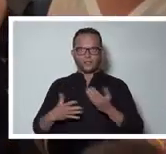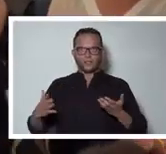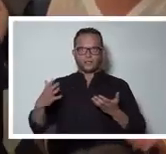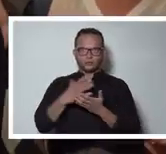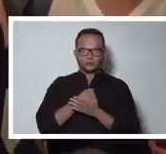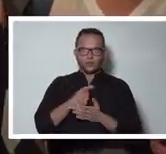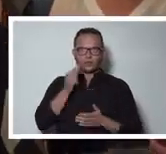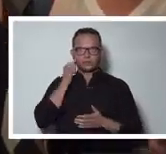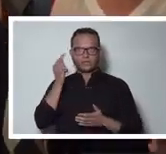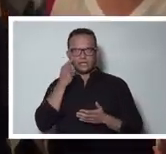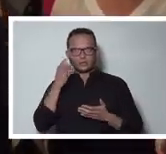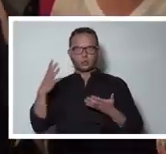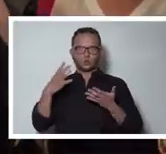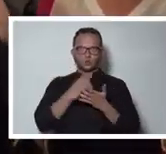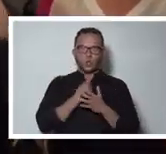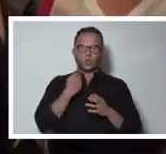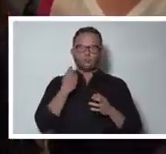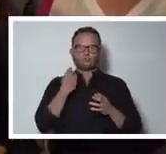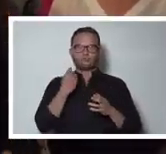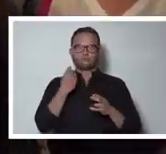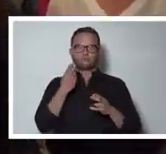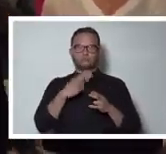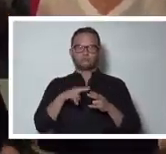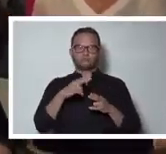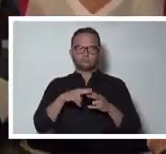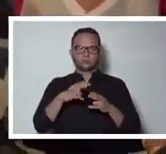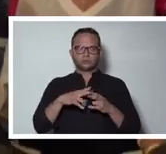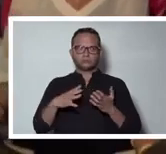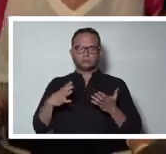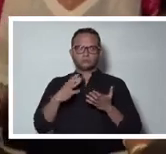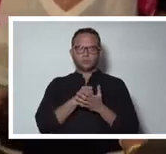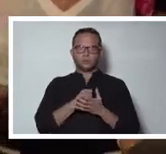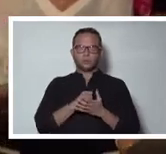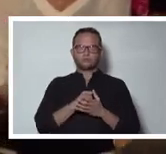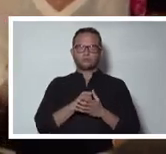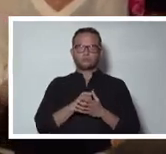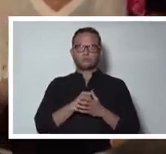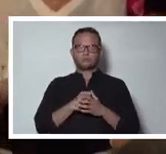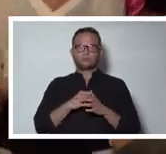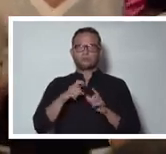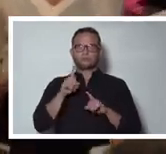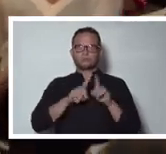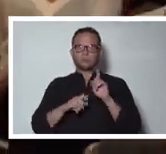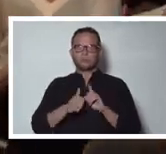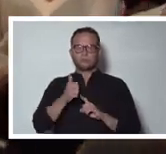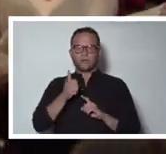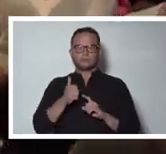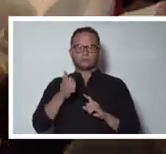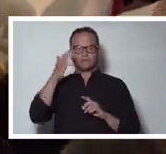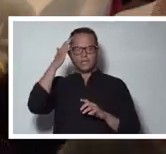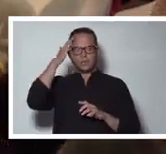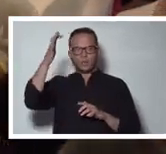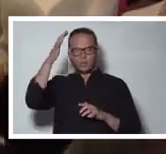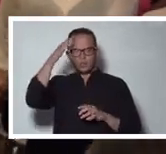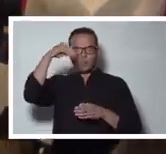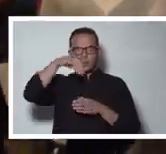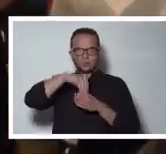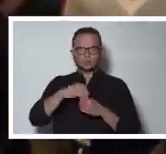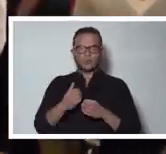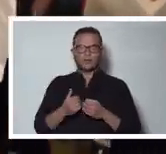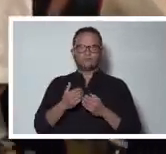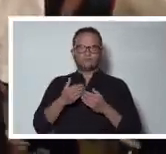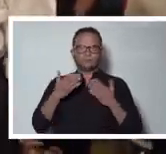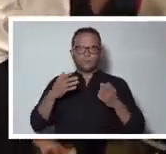conflictos y todas las polémicas y algunos realmente grandes con gran contenido ideológico y con grandes